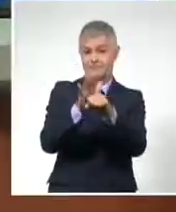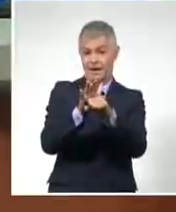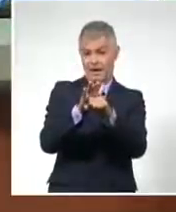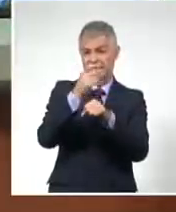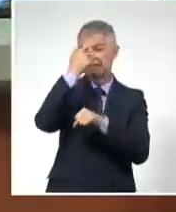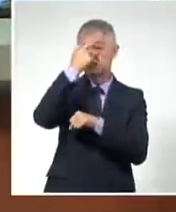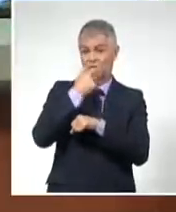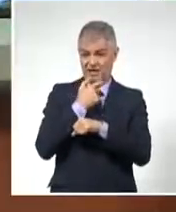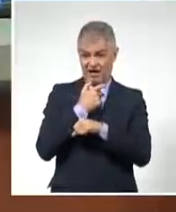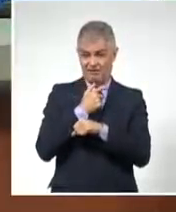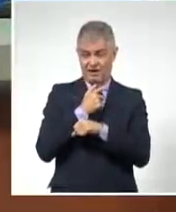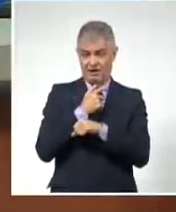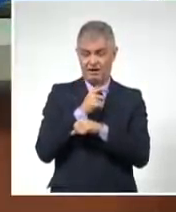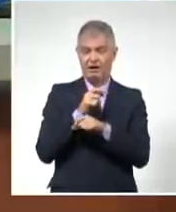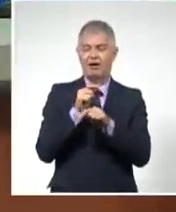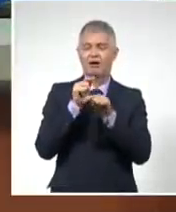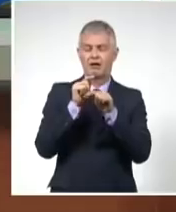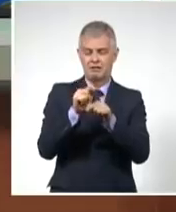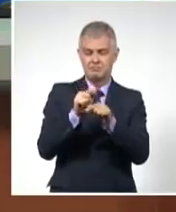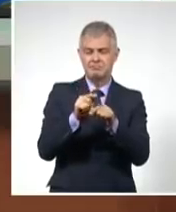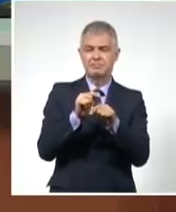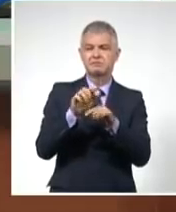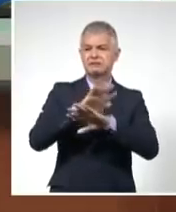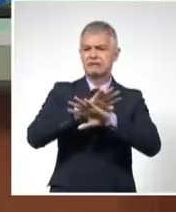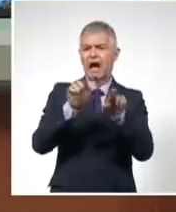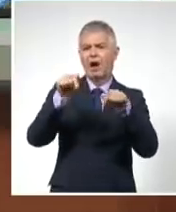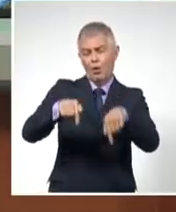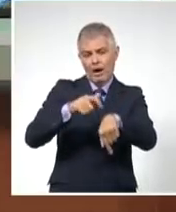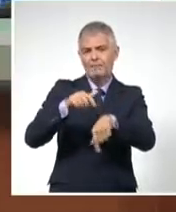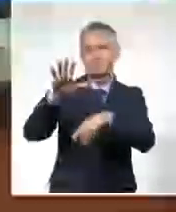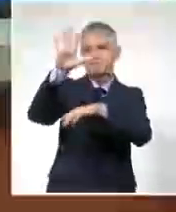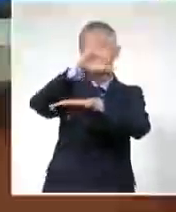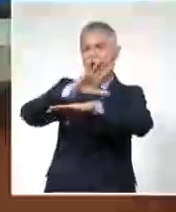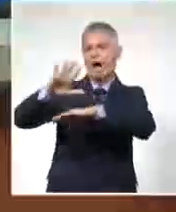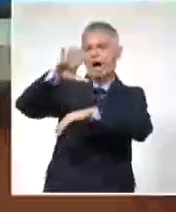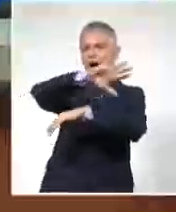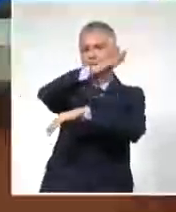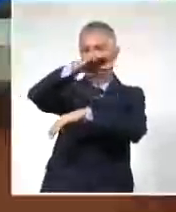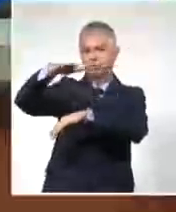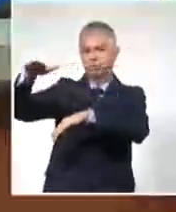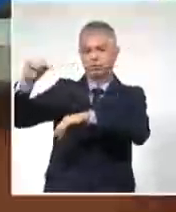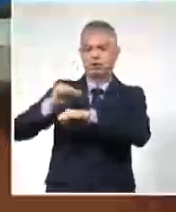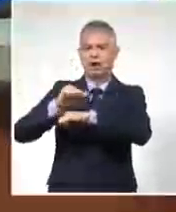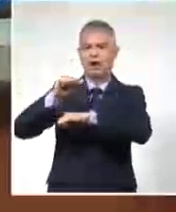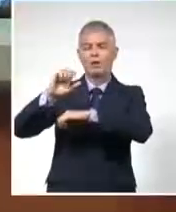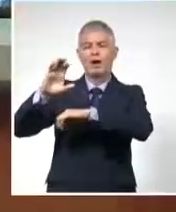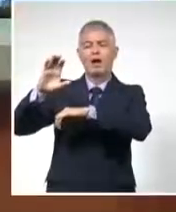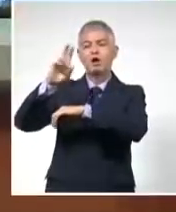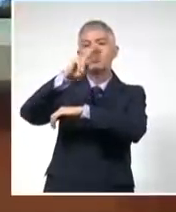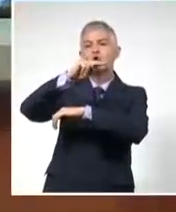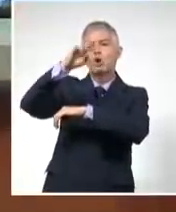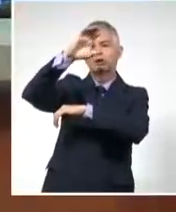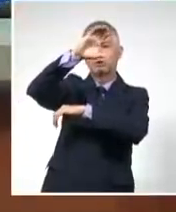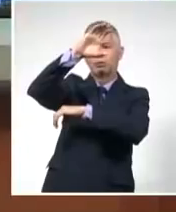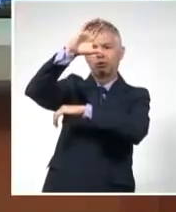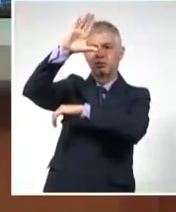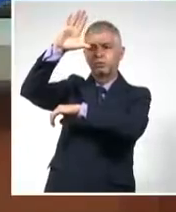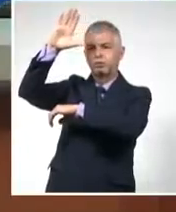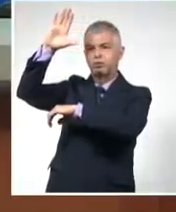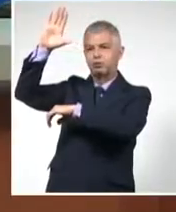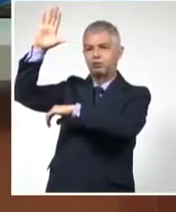Ávila. Se encuentra en el mar ya, y está avanzando ahora hacia el norte-noreste. Vamos a ver los datos